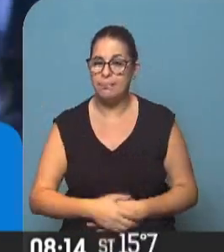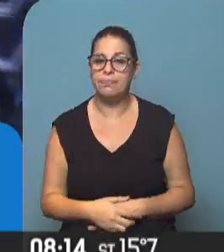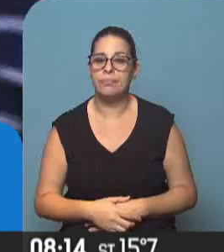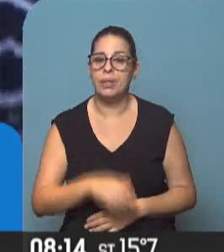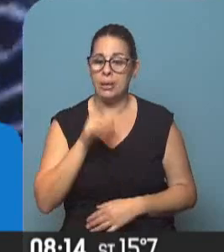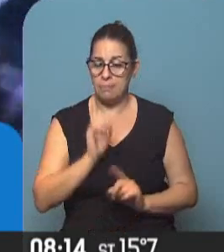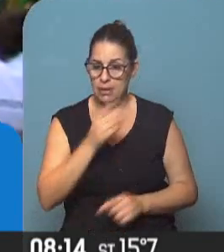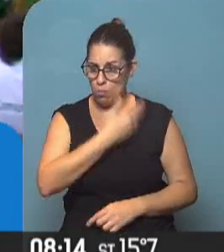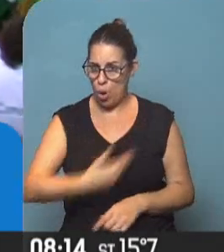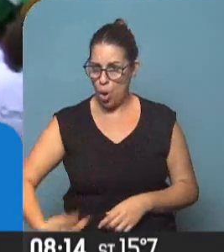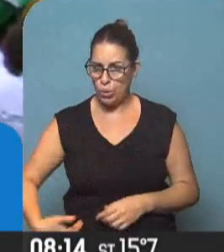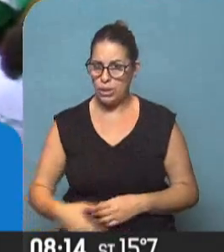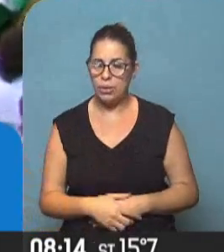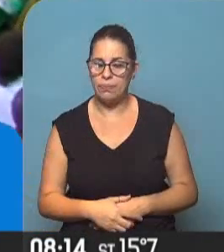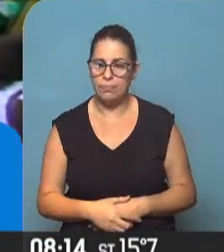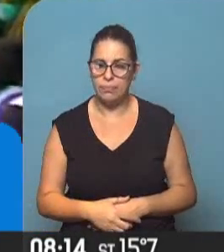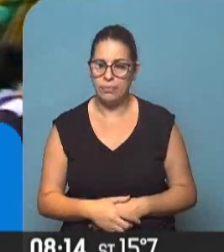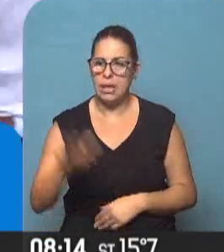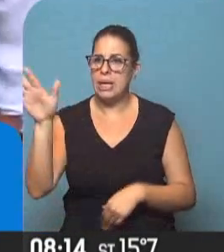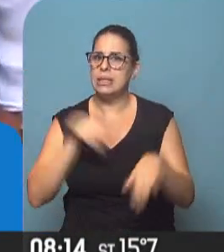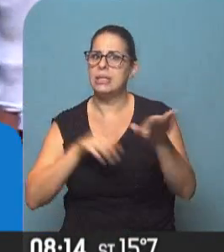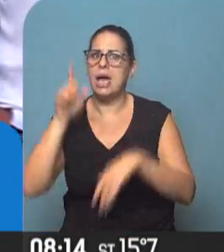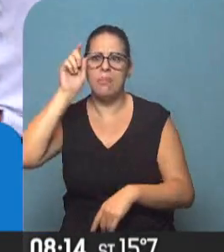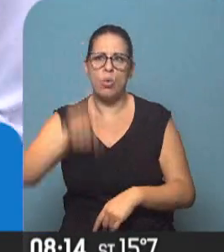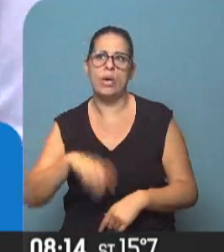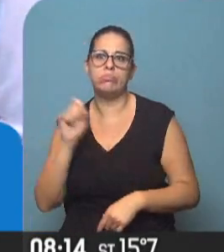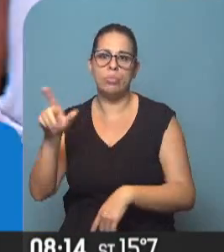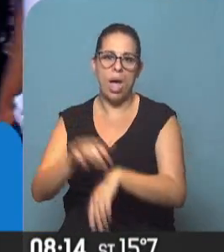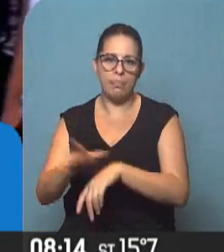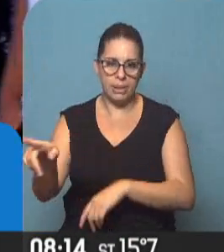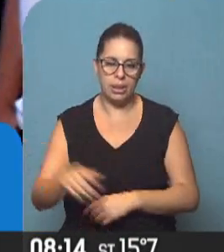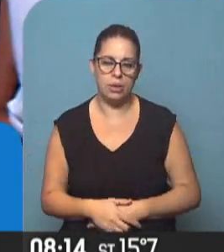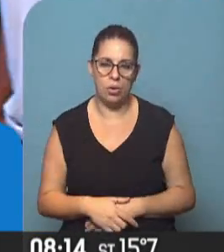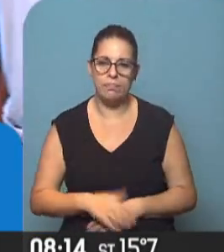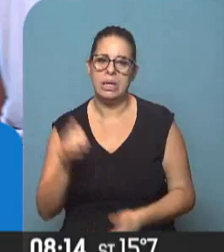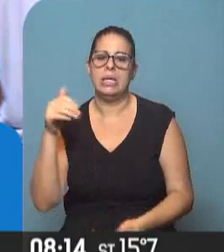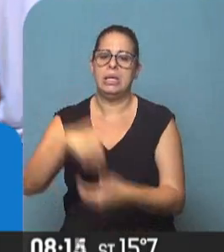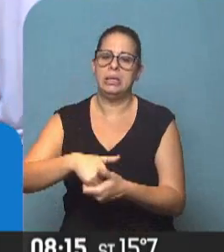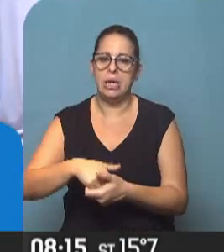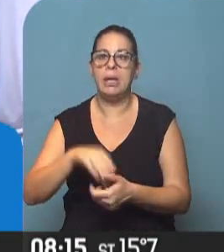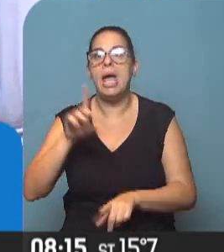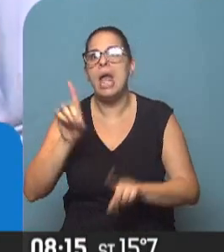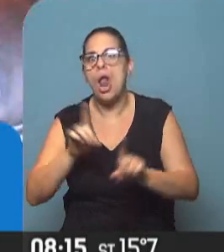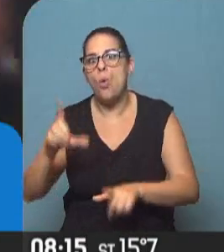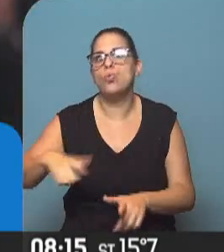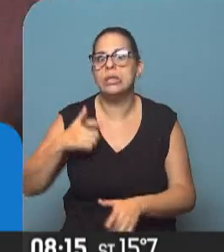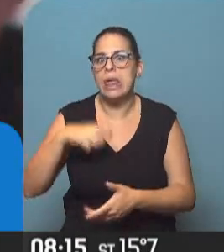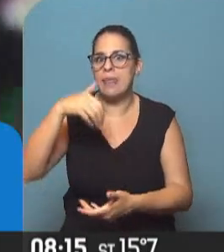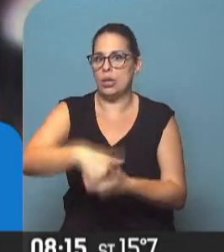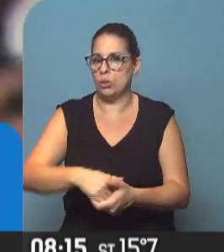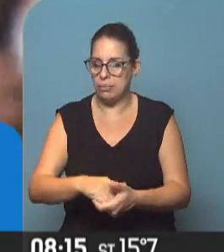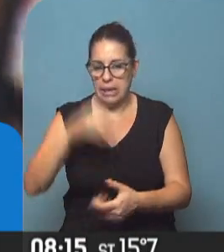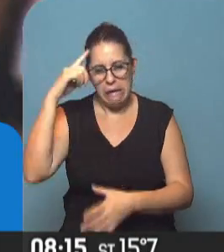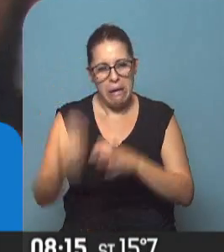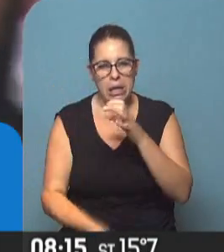este gobierno llama a algún juez amigo, interviene algún sindicato,